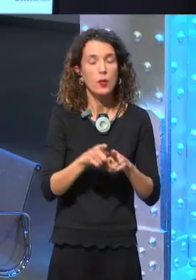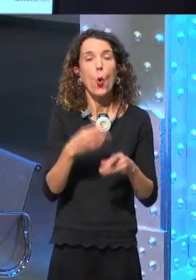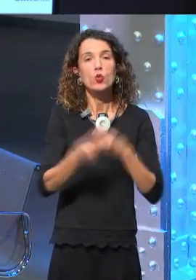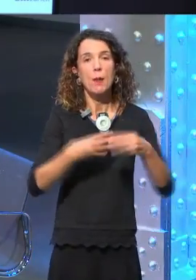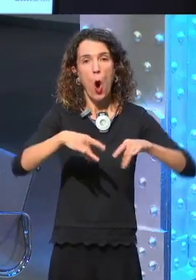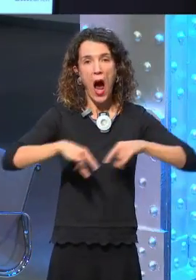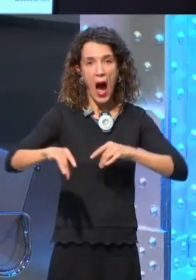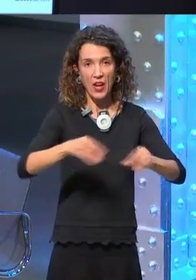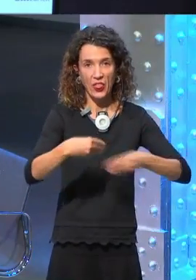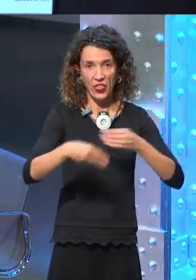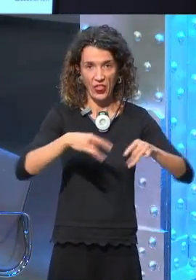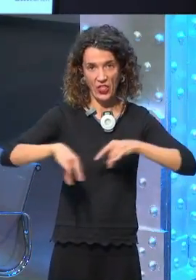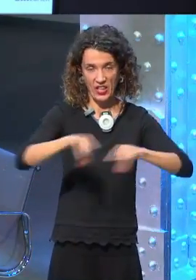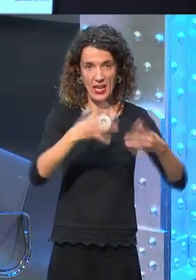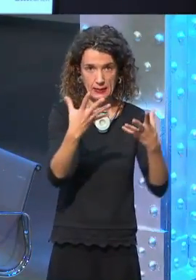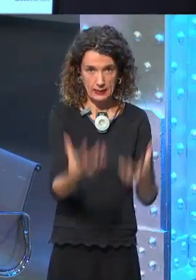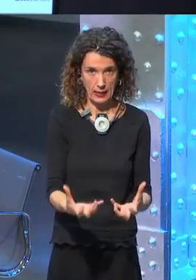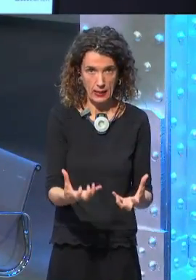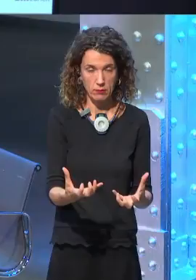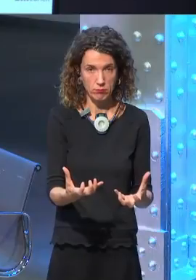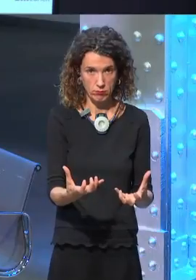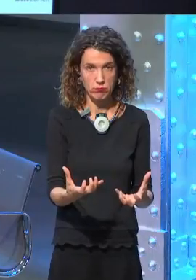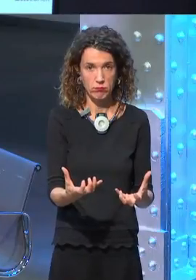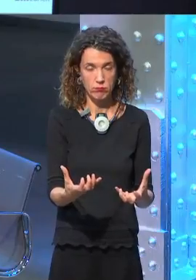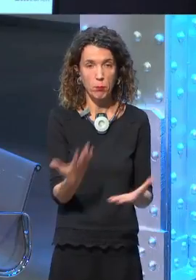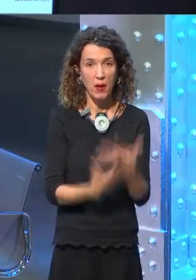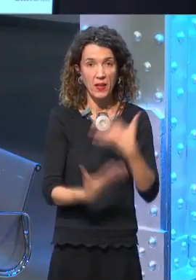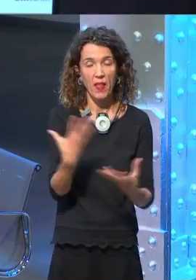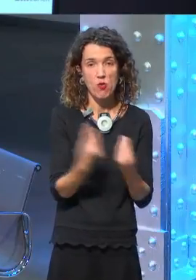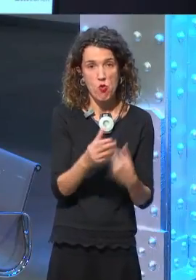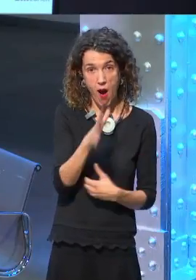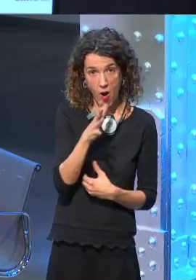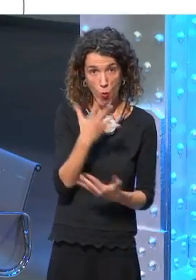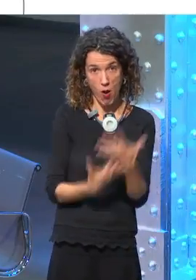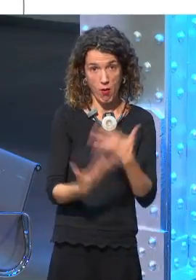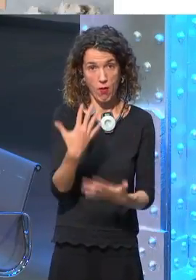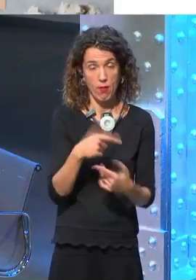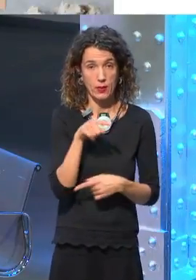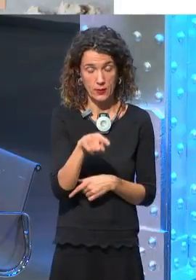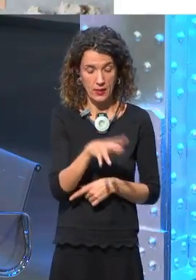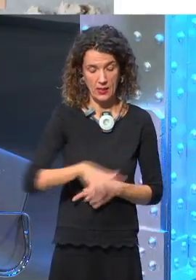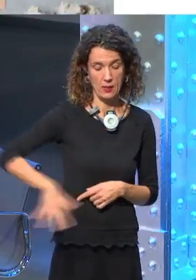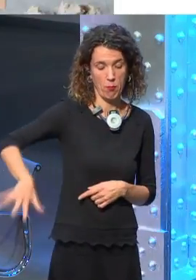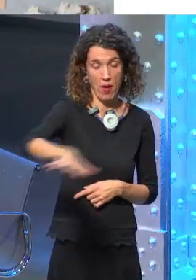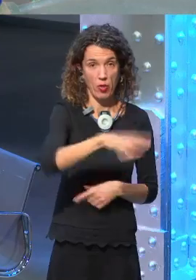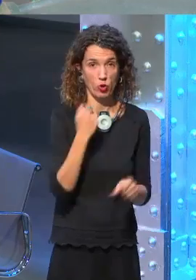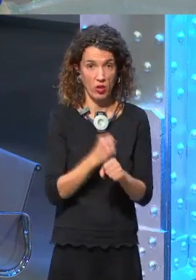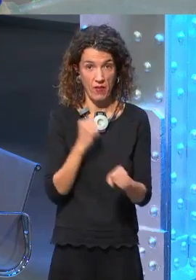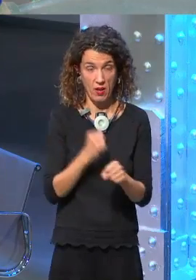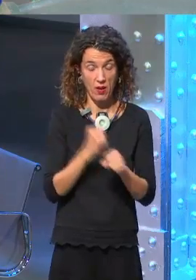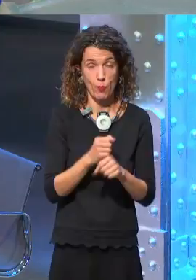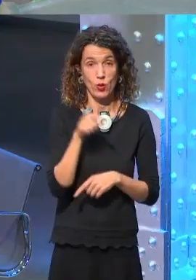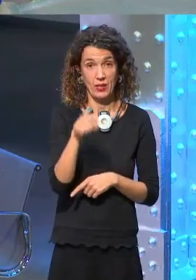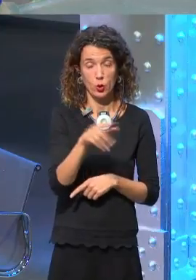arcilla seca, mezclada con agua. Este es el espacio donde trabajamos y este